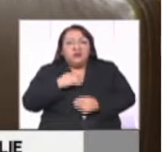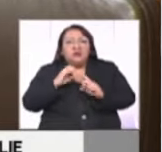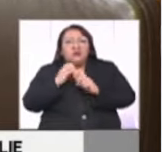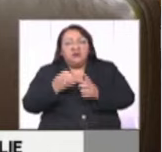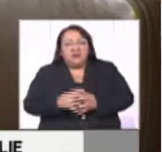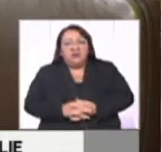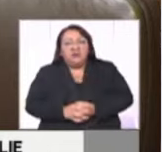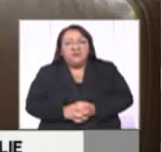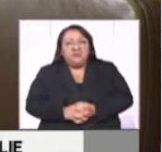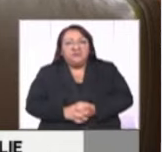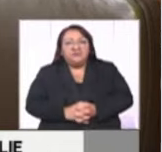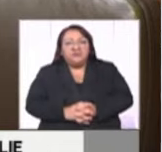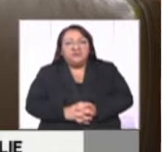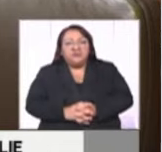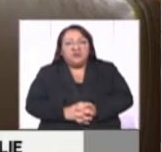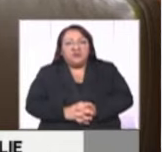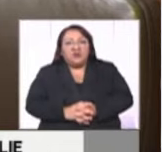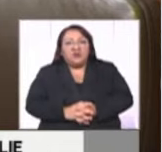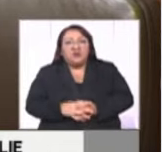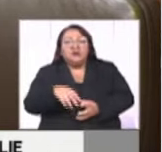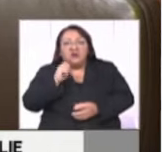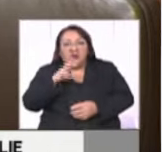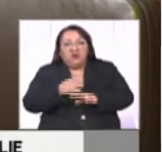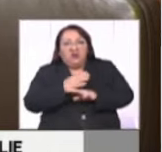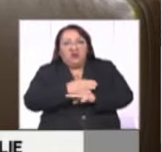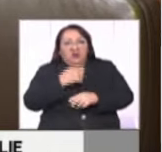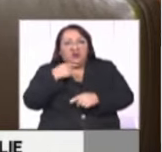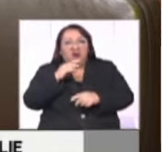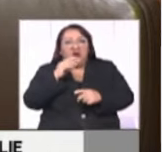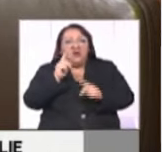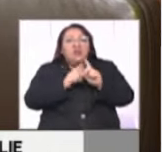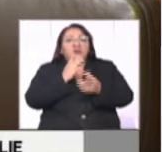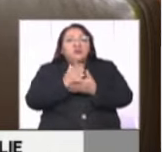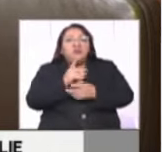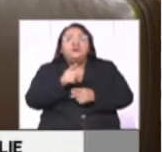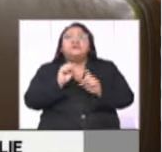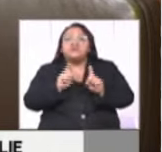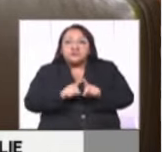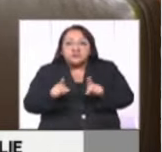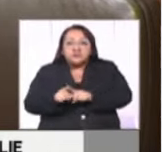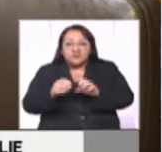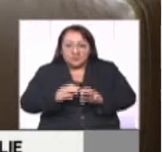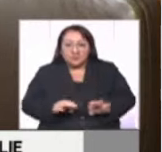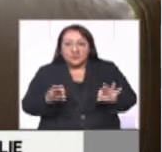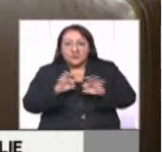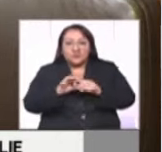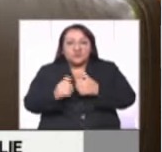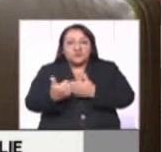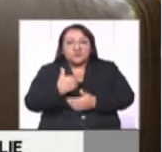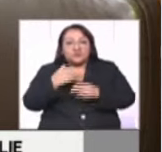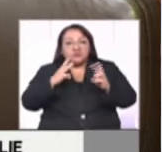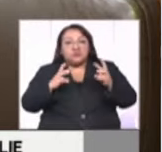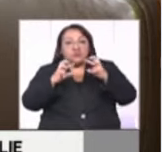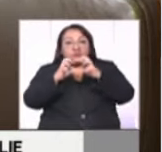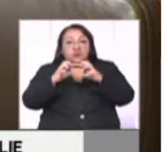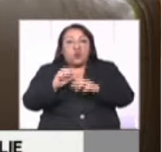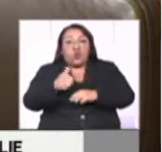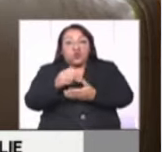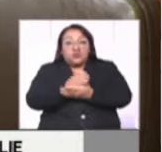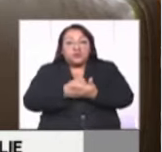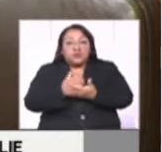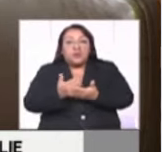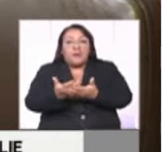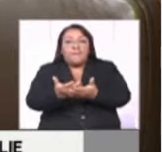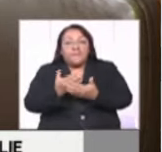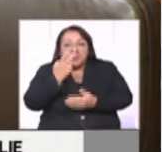Cultura, además que el Cusco otorga tantos, digamos, se generan beneficios económicos importantes a través del ingreso de Machu Picchu y otros centros, bien